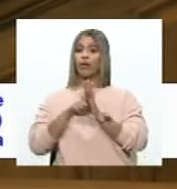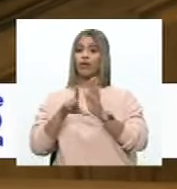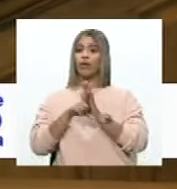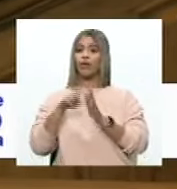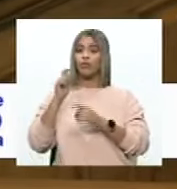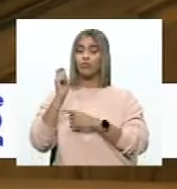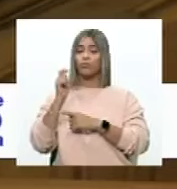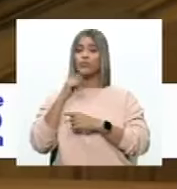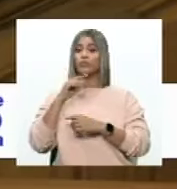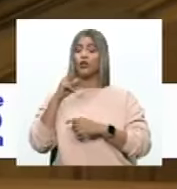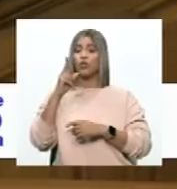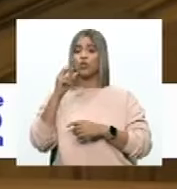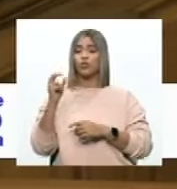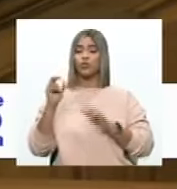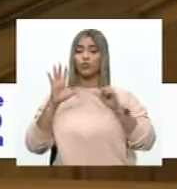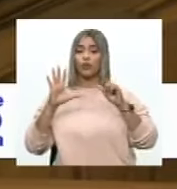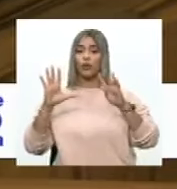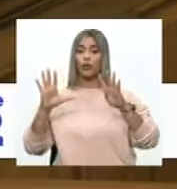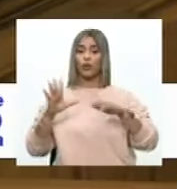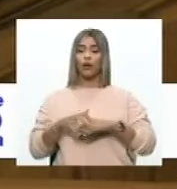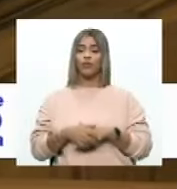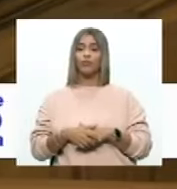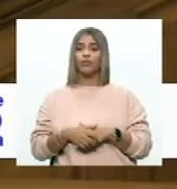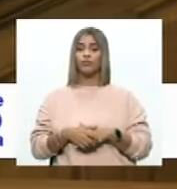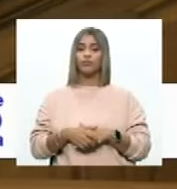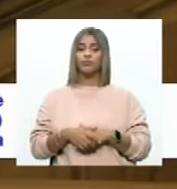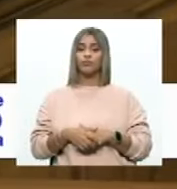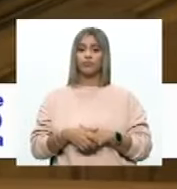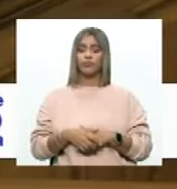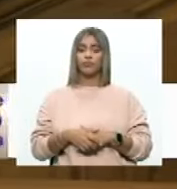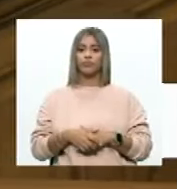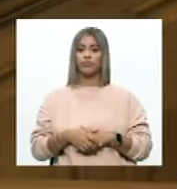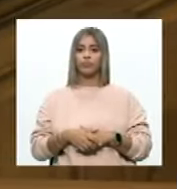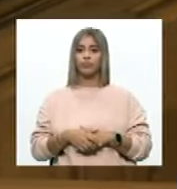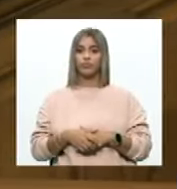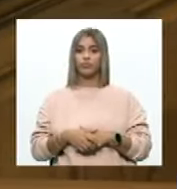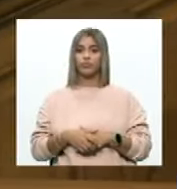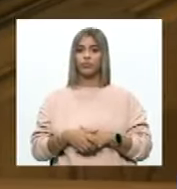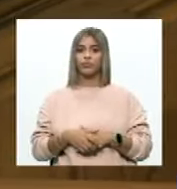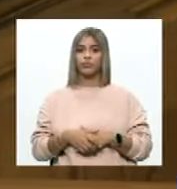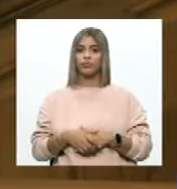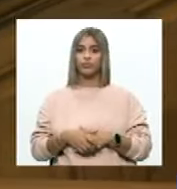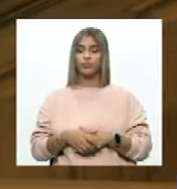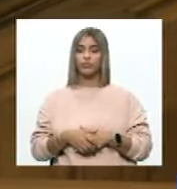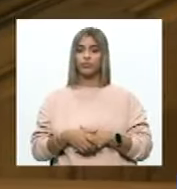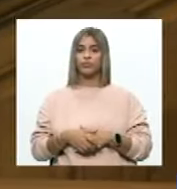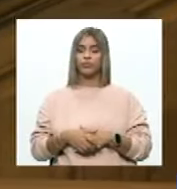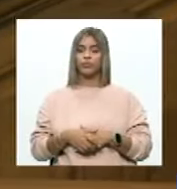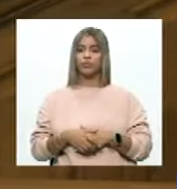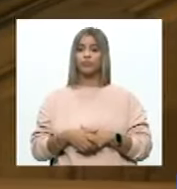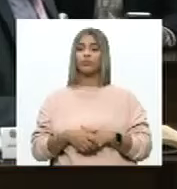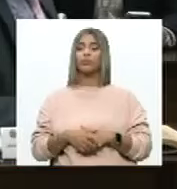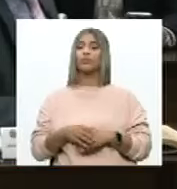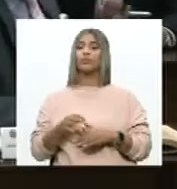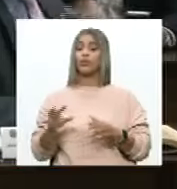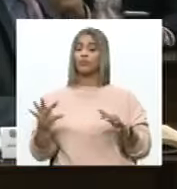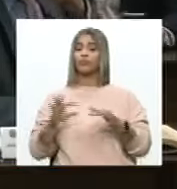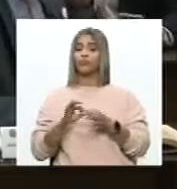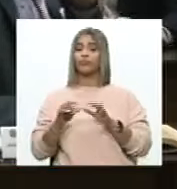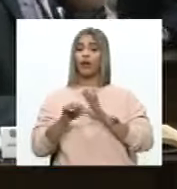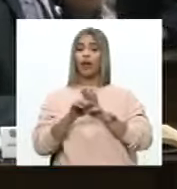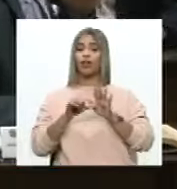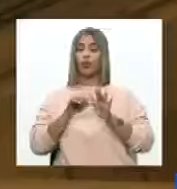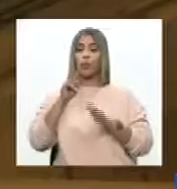artículo 279 de la Constitución de la República Bolivariana de Venezuela, en concordancia con el